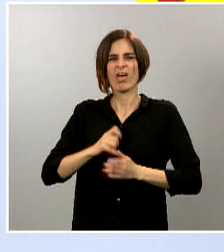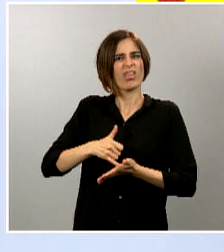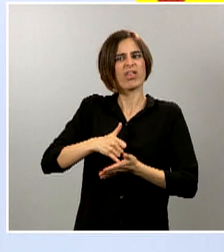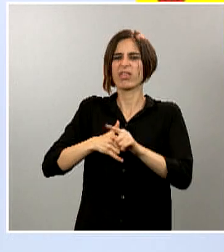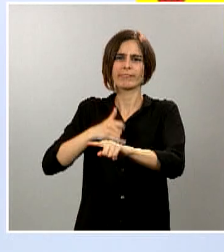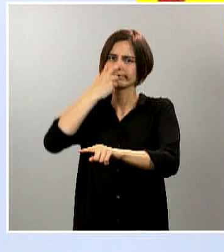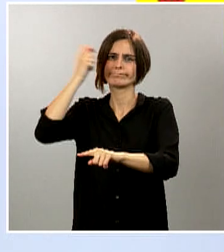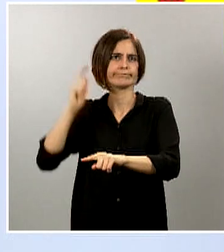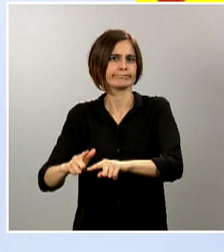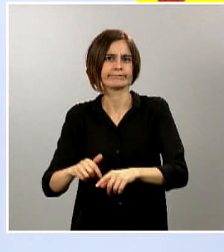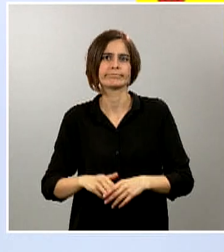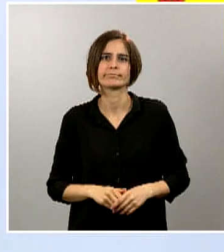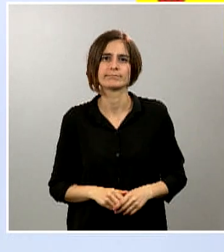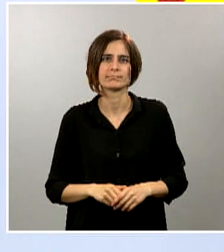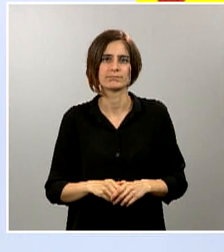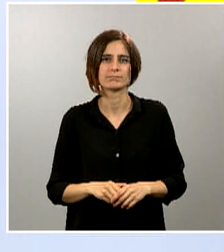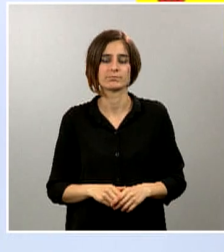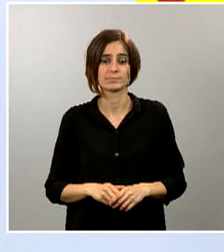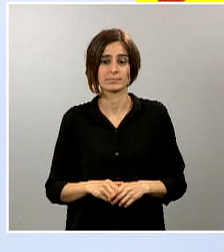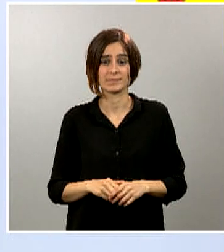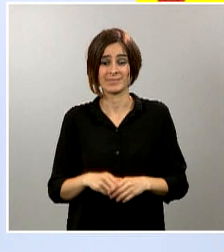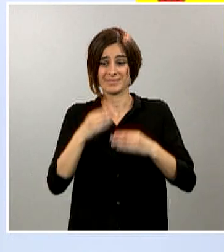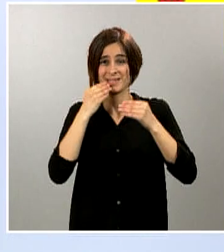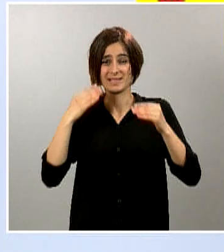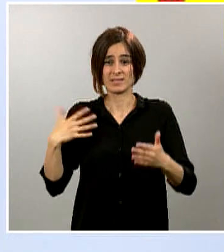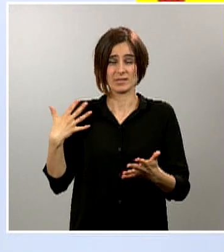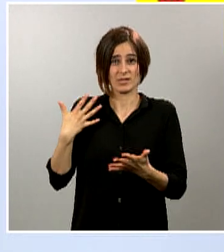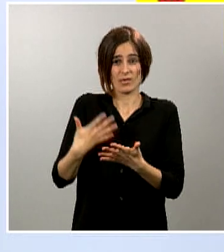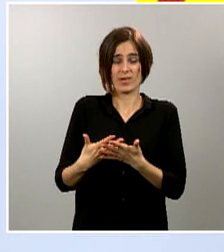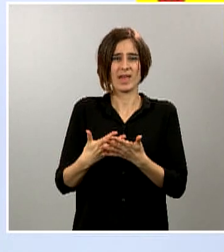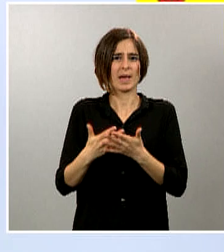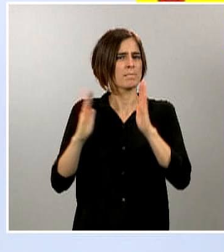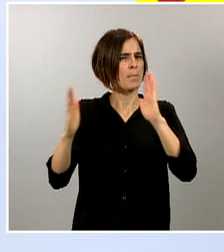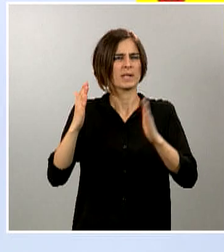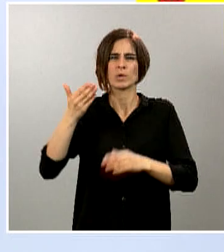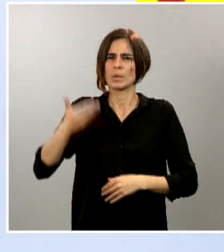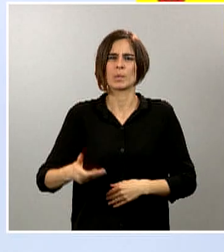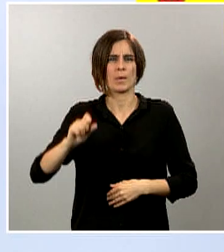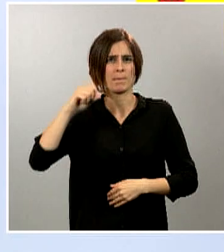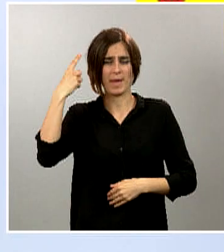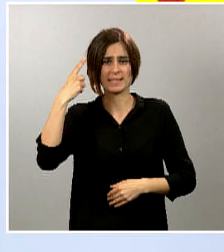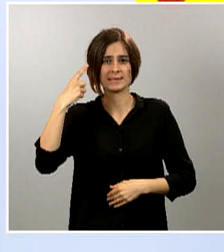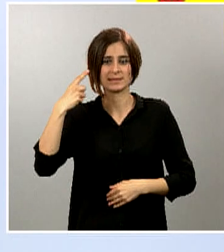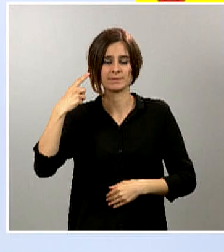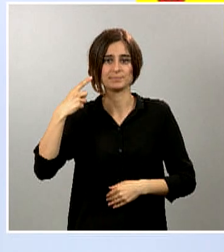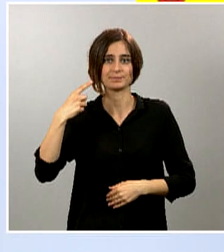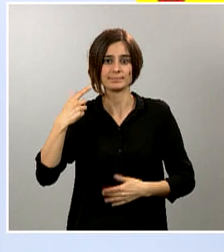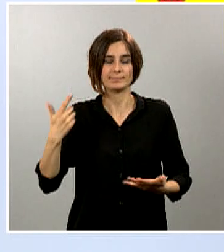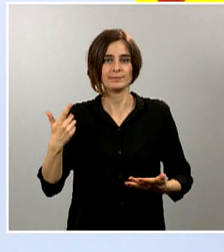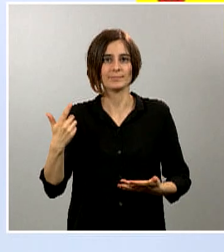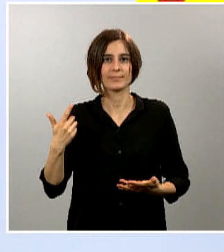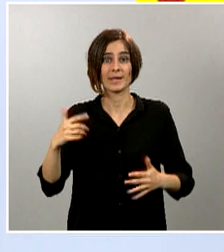momento más grave de nuestra historia reciente. Ante la amenaza global más acuciante que sufre el